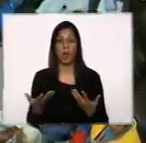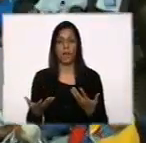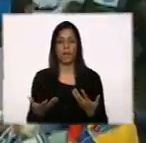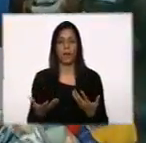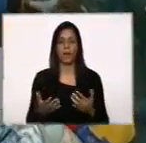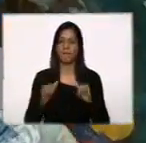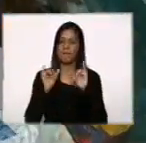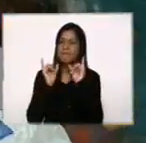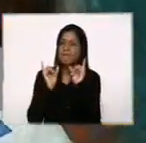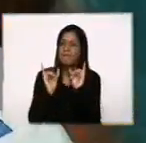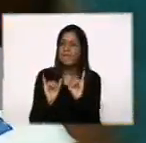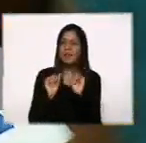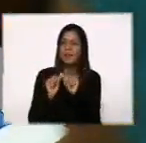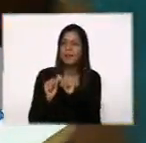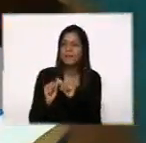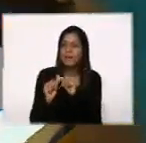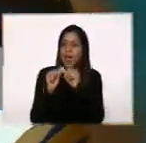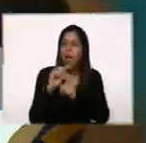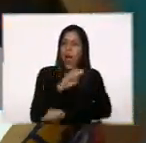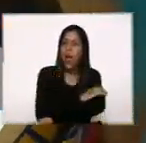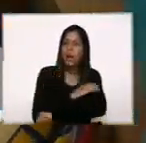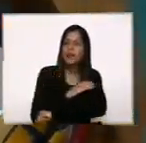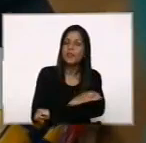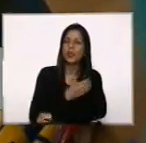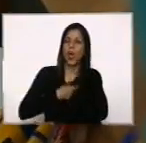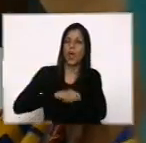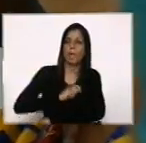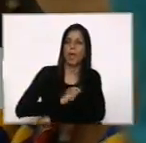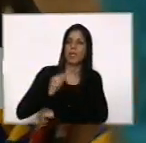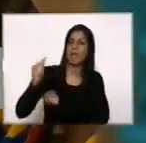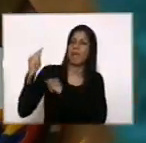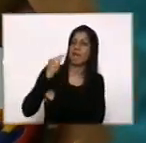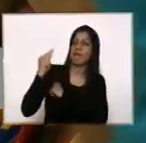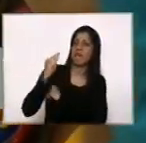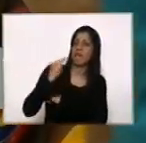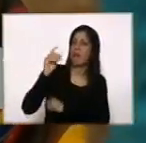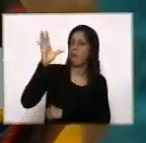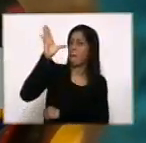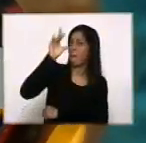bichos siguen ofendiéndonos y además subestimándonos,